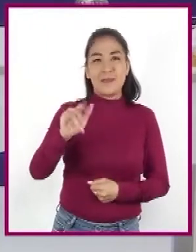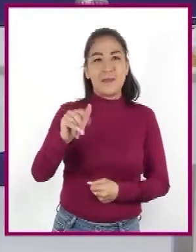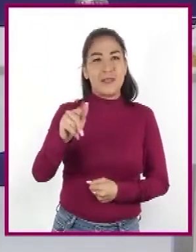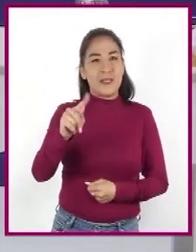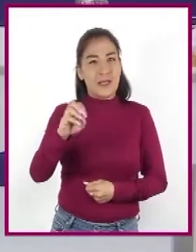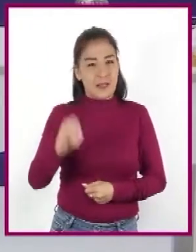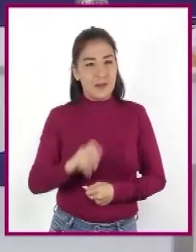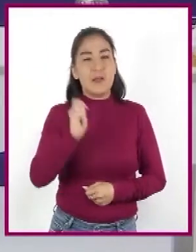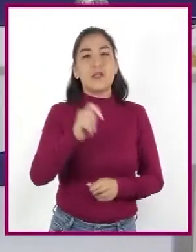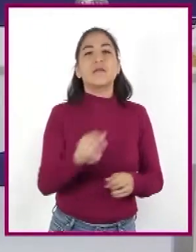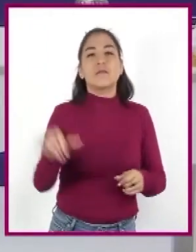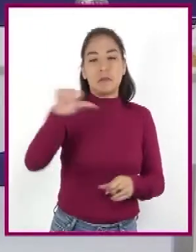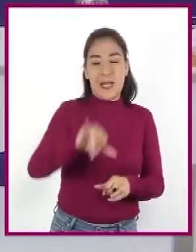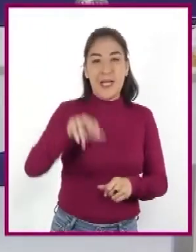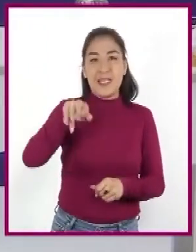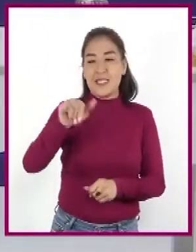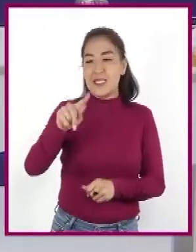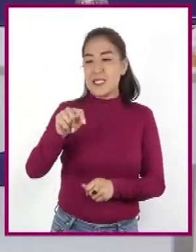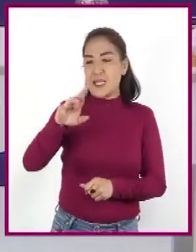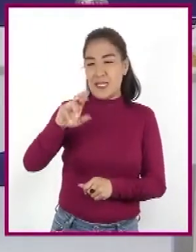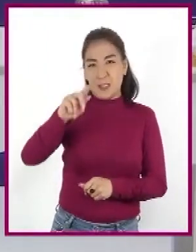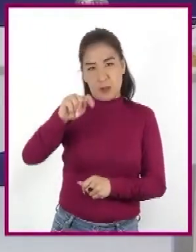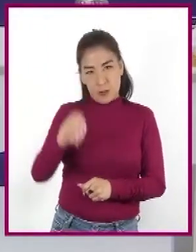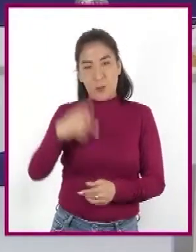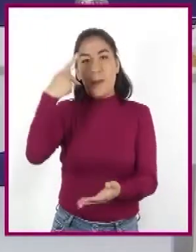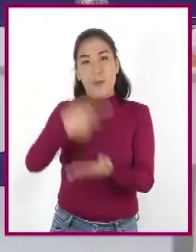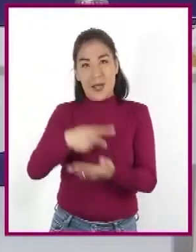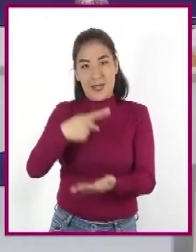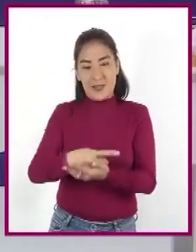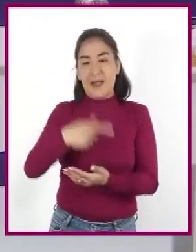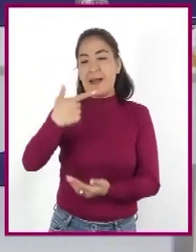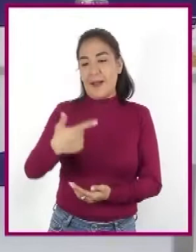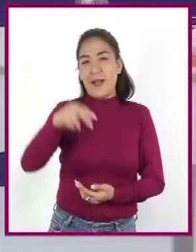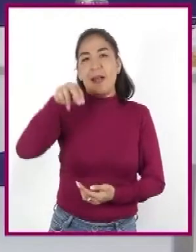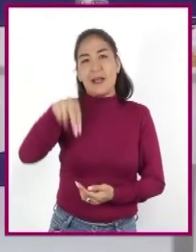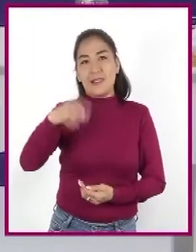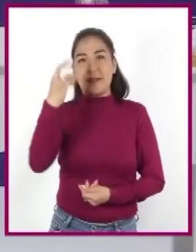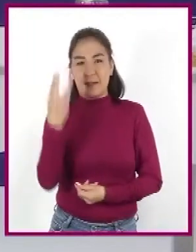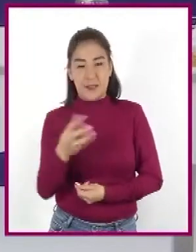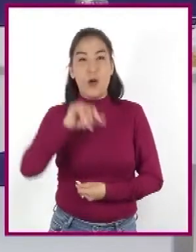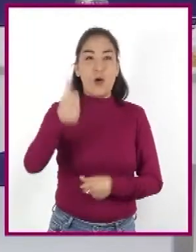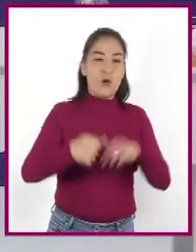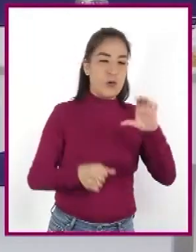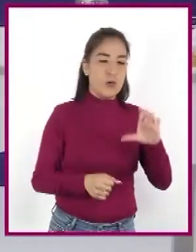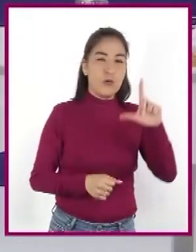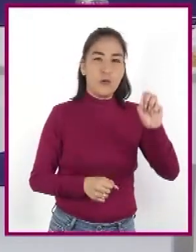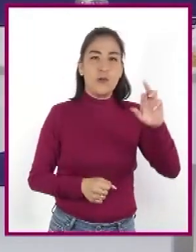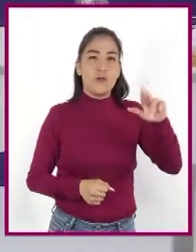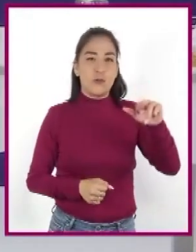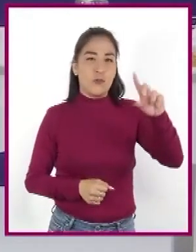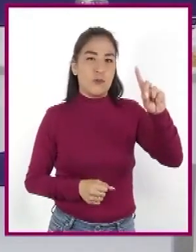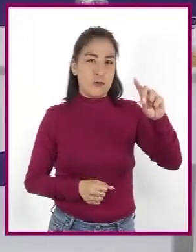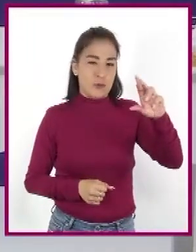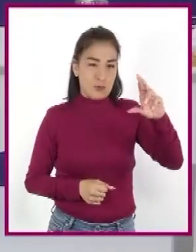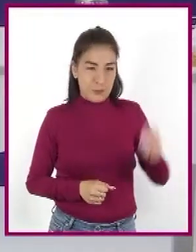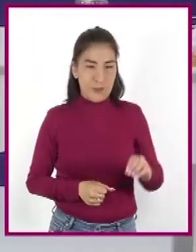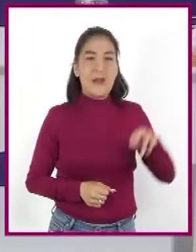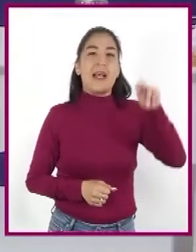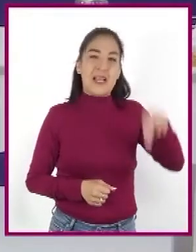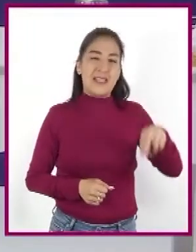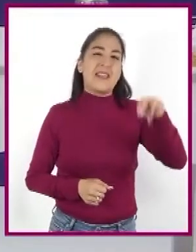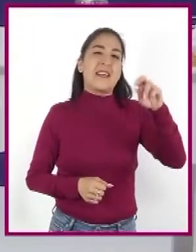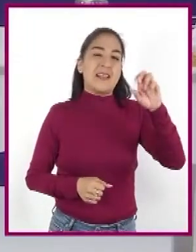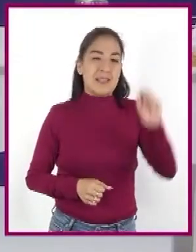de nitrato de plata, AgNO3, y otra de cloruro de sodio, NaCl, o sal de